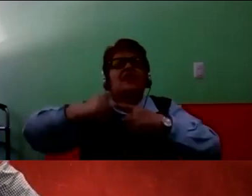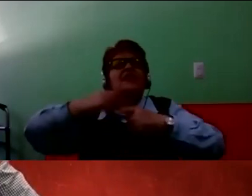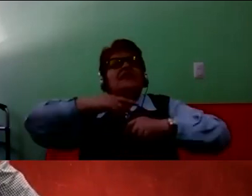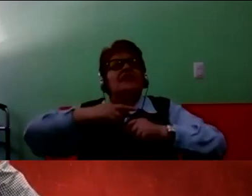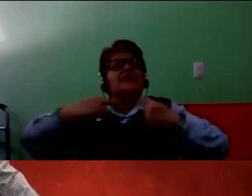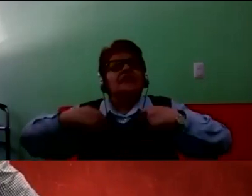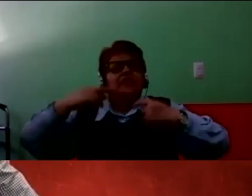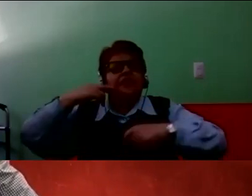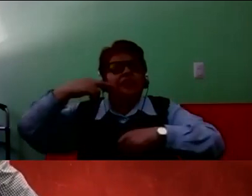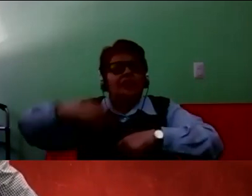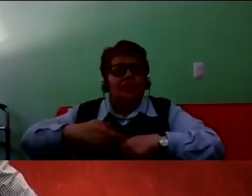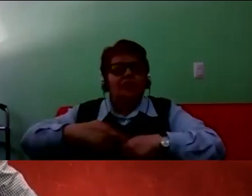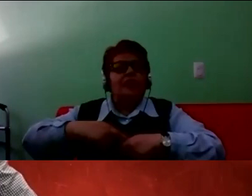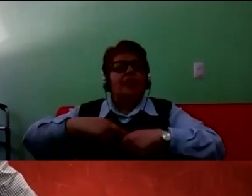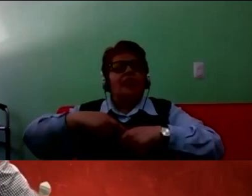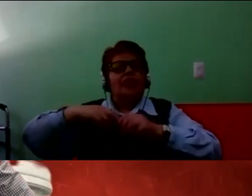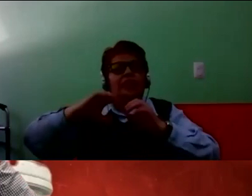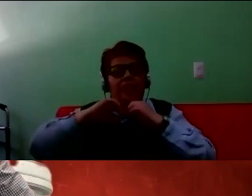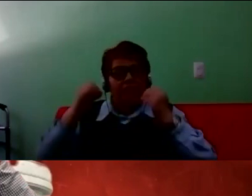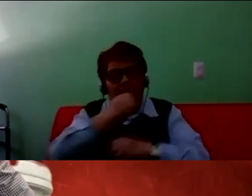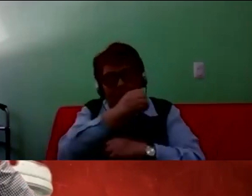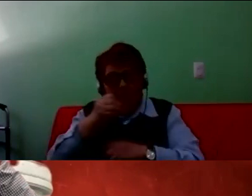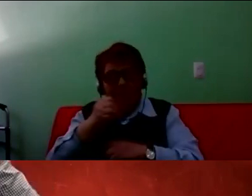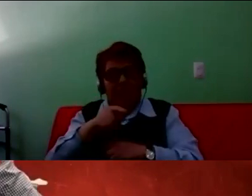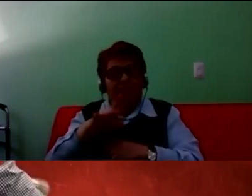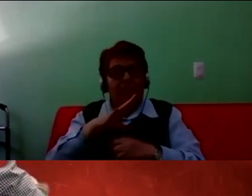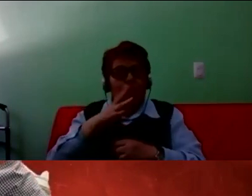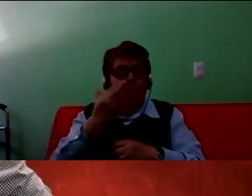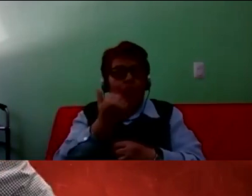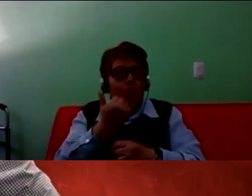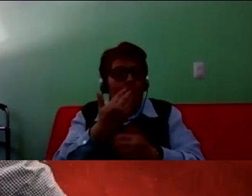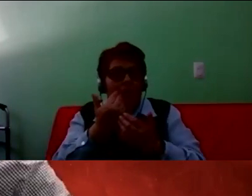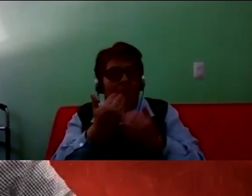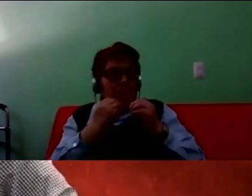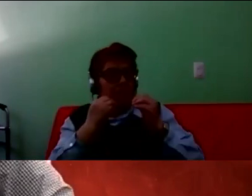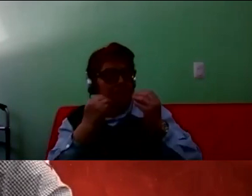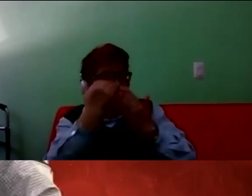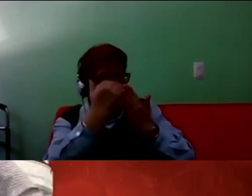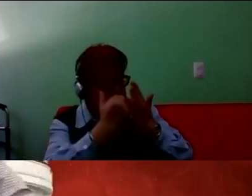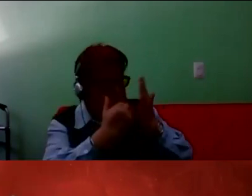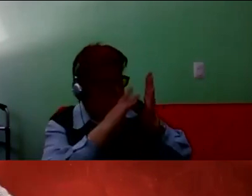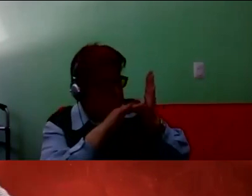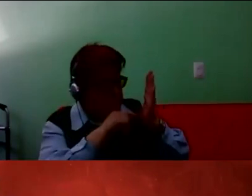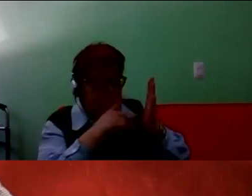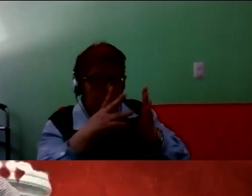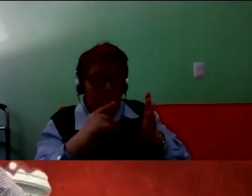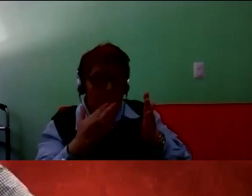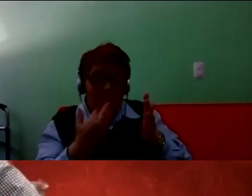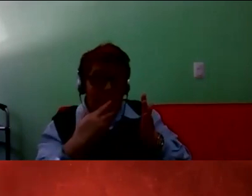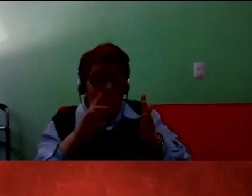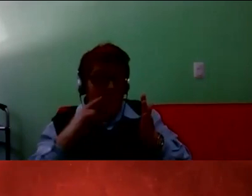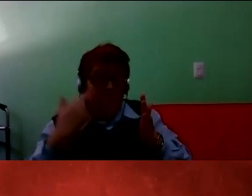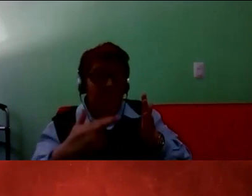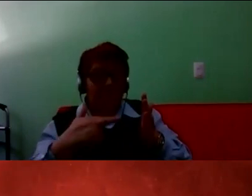responsable de la organización. No se establece en ningún lado que tiene que establecerse un responsable, de tal manera que si hubiera